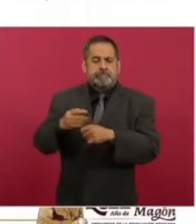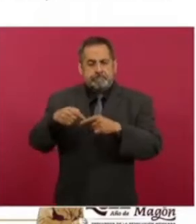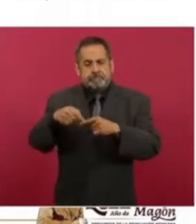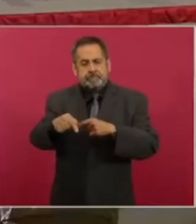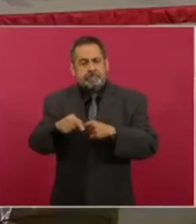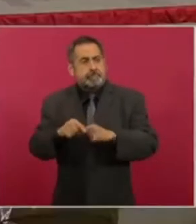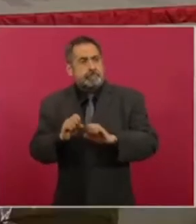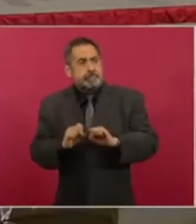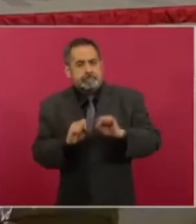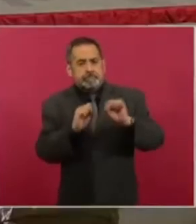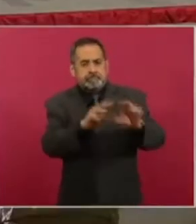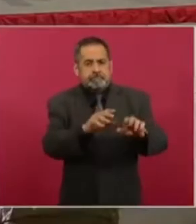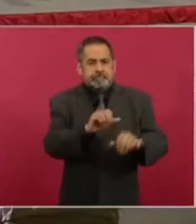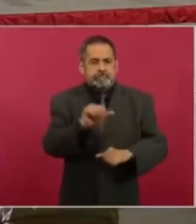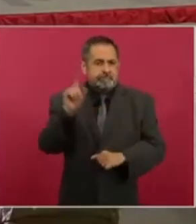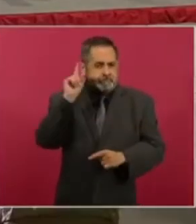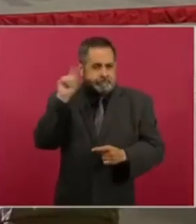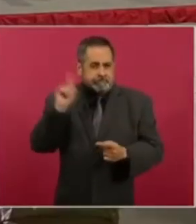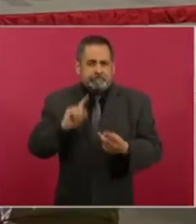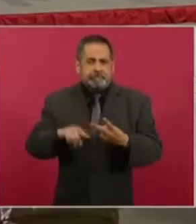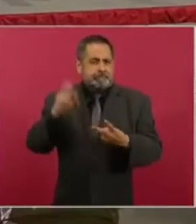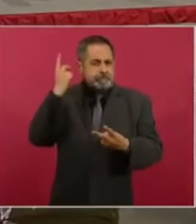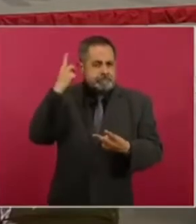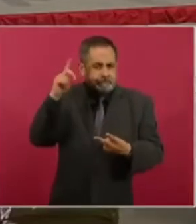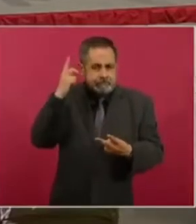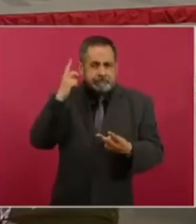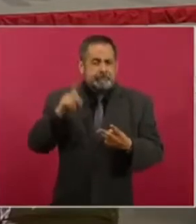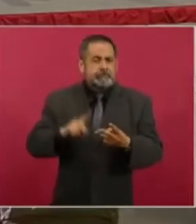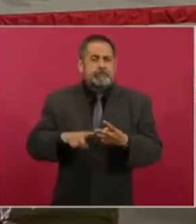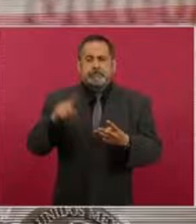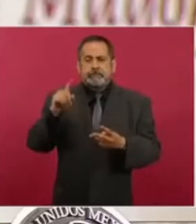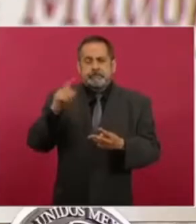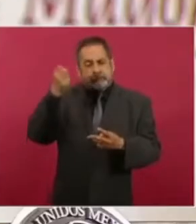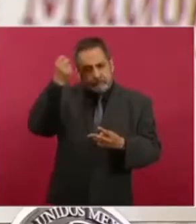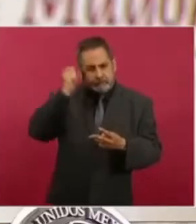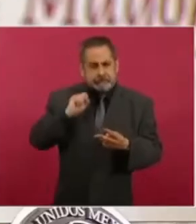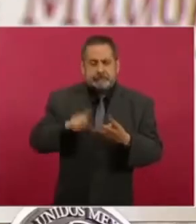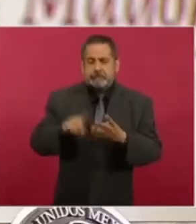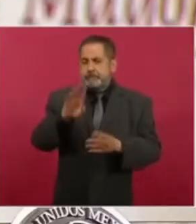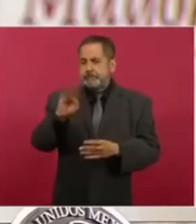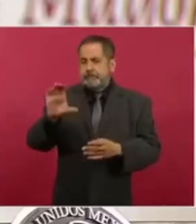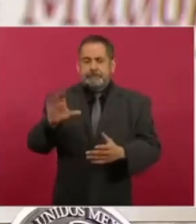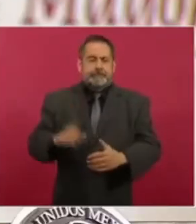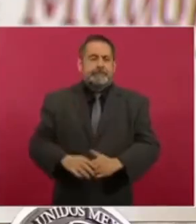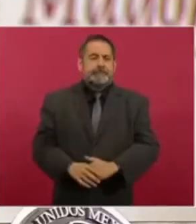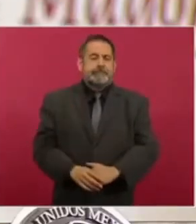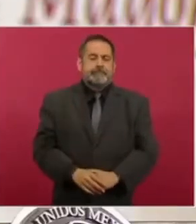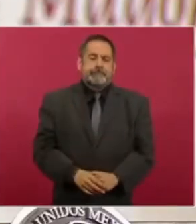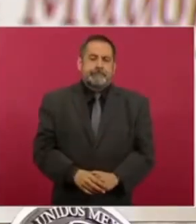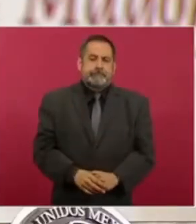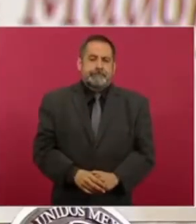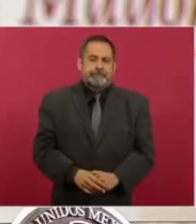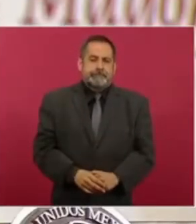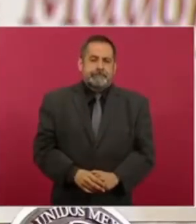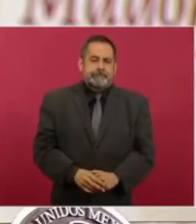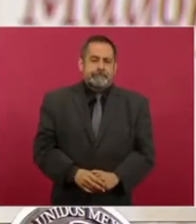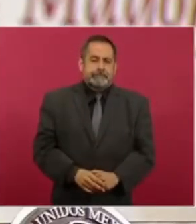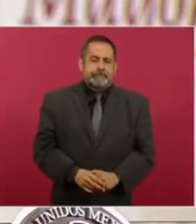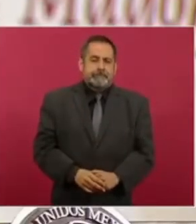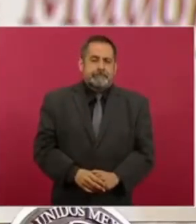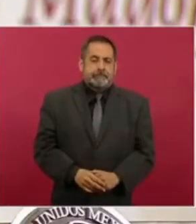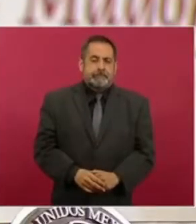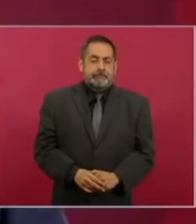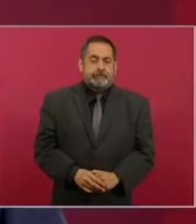Sedena hacia Zacatecas, Durango, Sinaloa y Baja California. El Instituto,